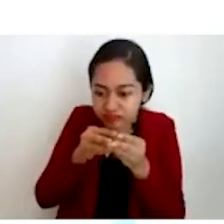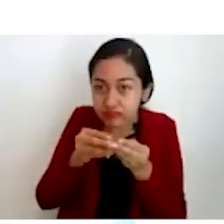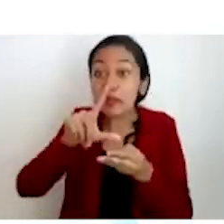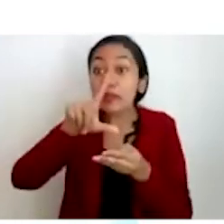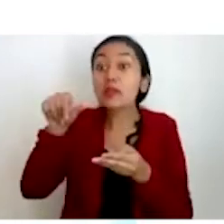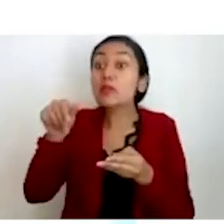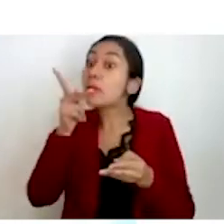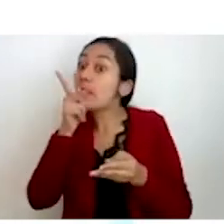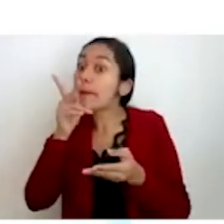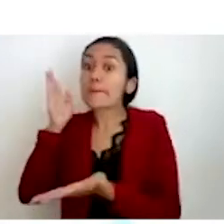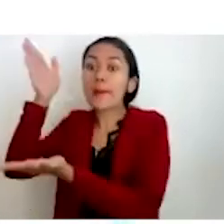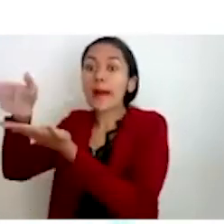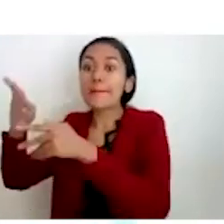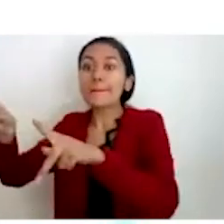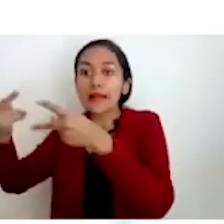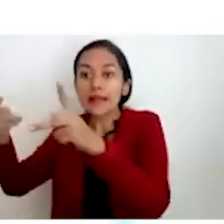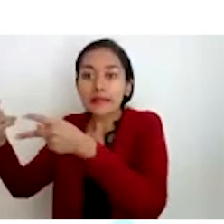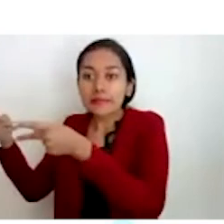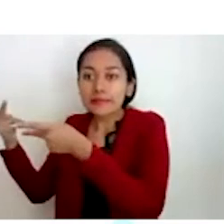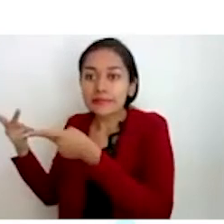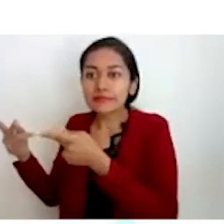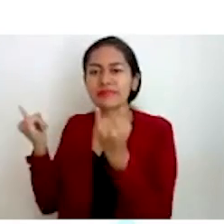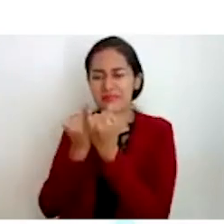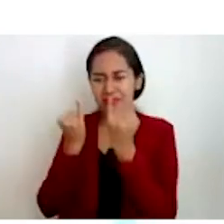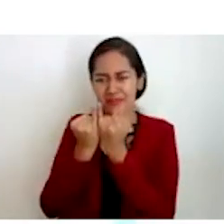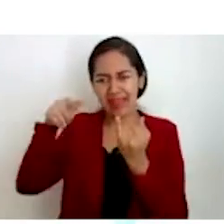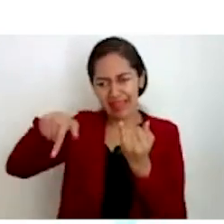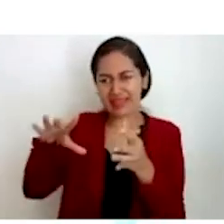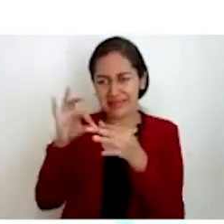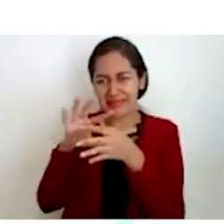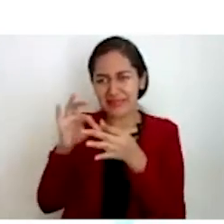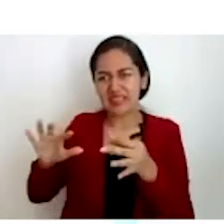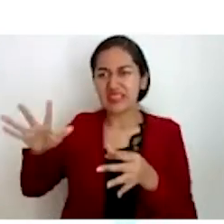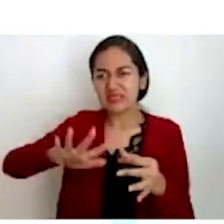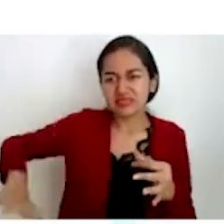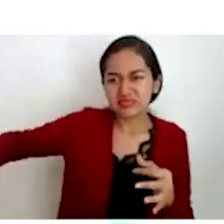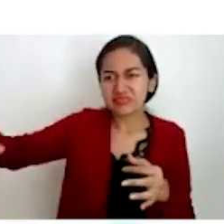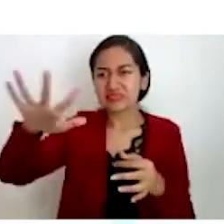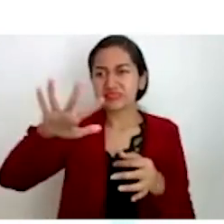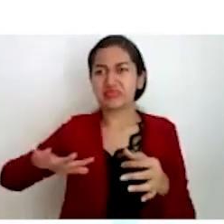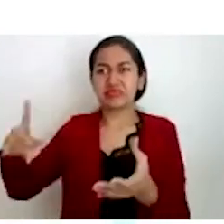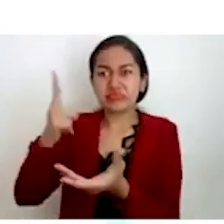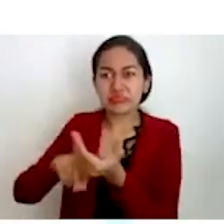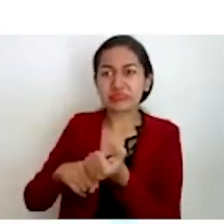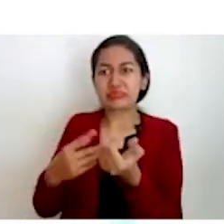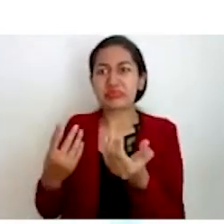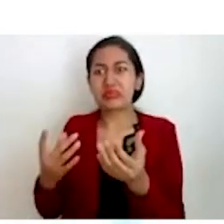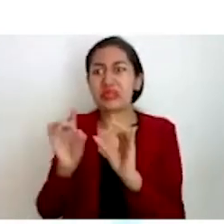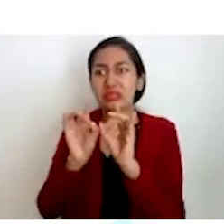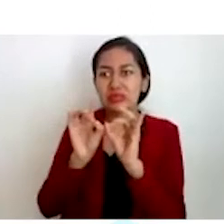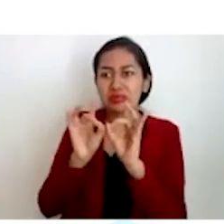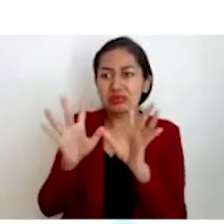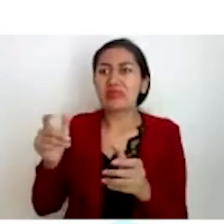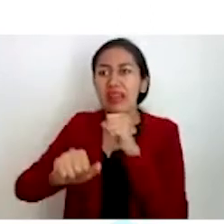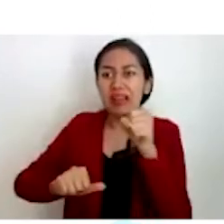son despreciables por su suciedad y transmisión de enfermedades, tanto igual como los seres humanos. Así lo expone